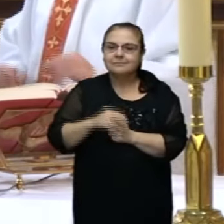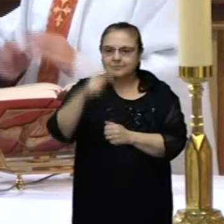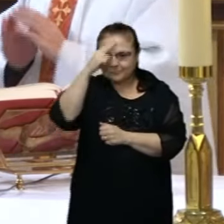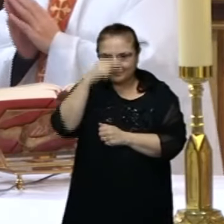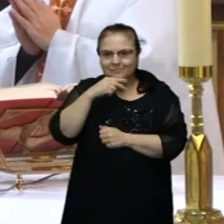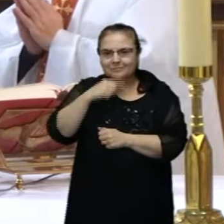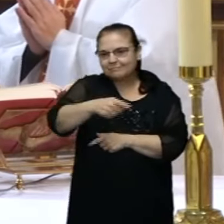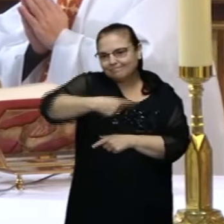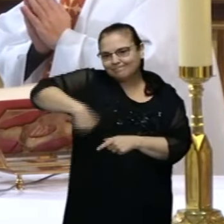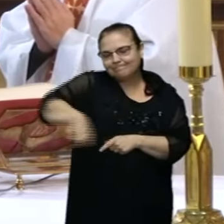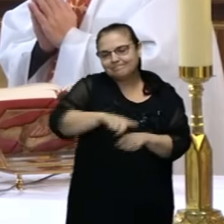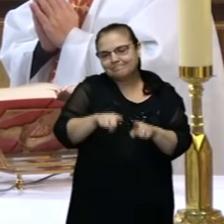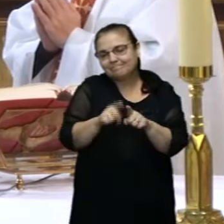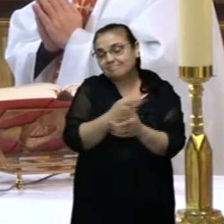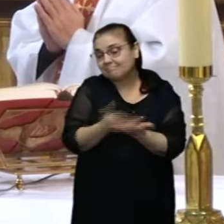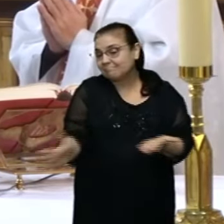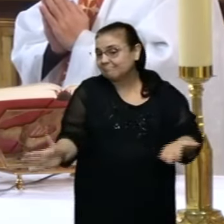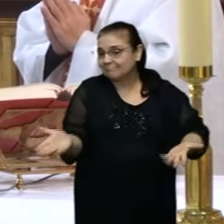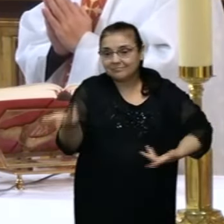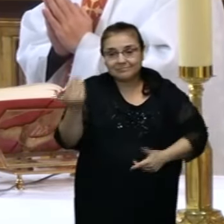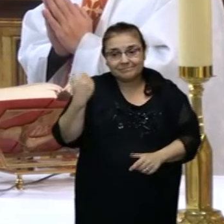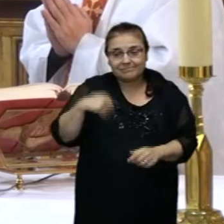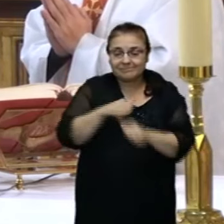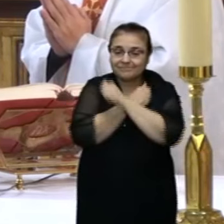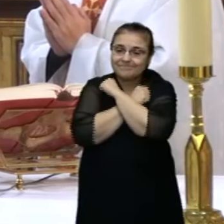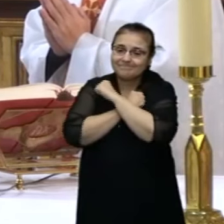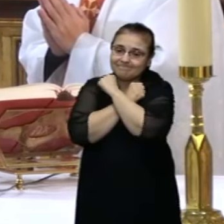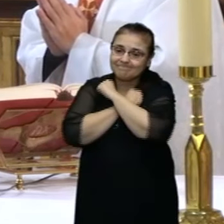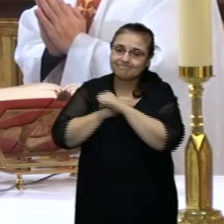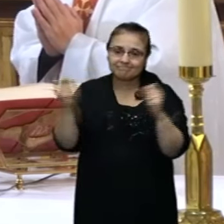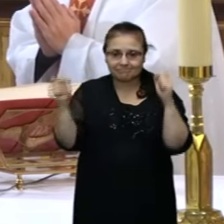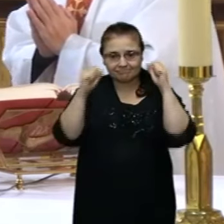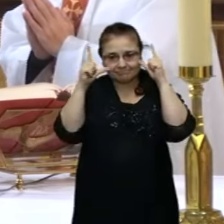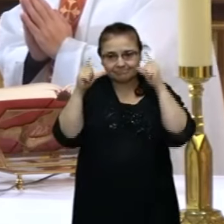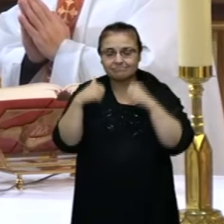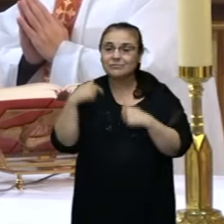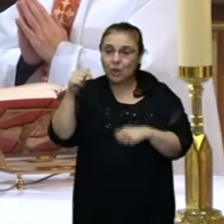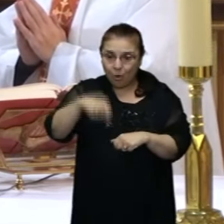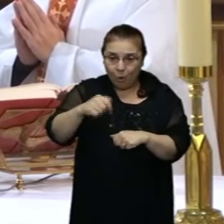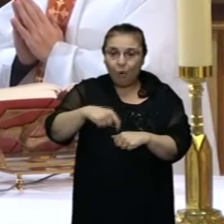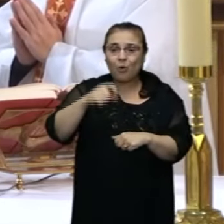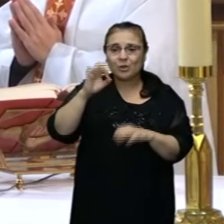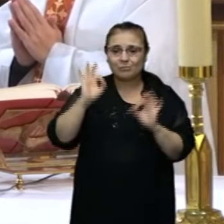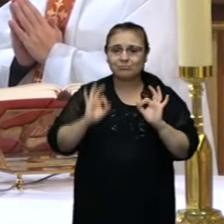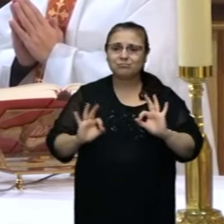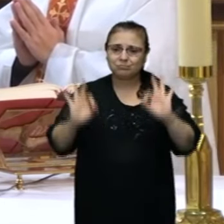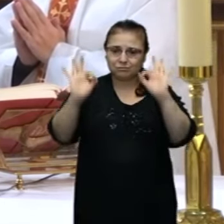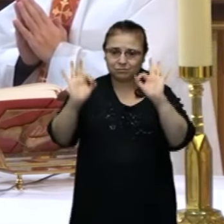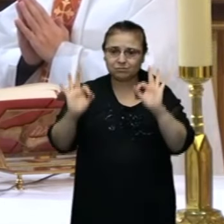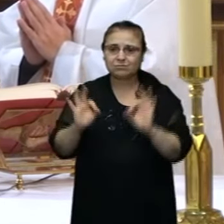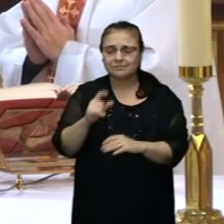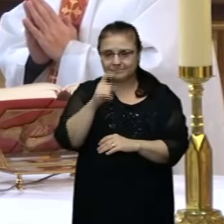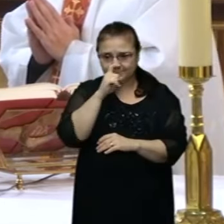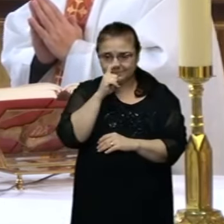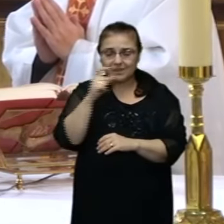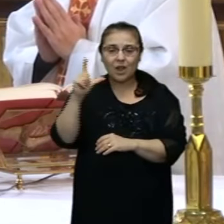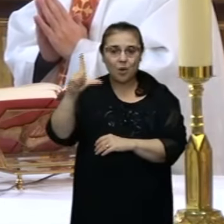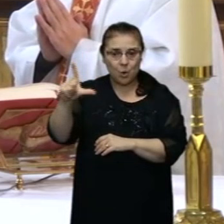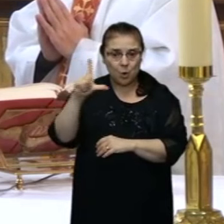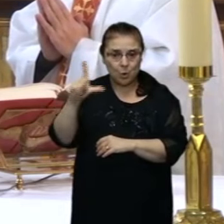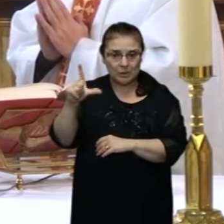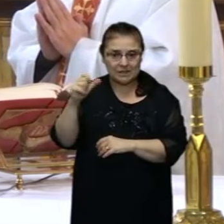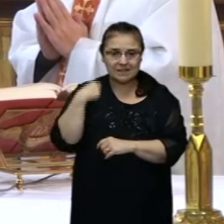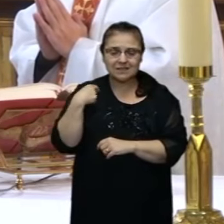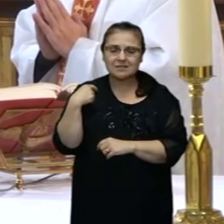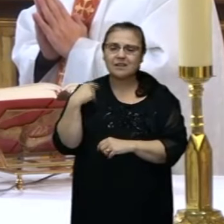Padre, de nuestros hermanos que durmieron en la esperanza de la resurrección. Hoy te encomendamos de forma especial a Luis